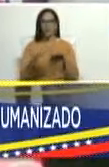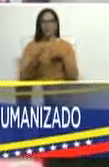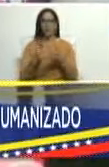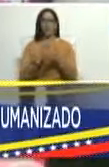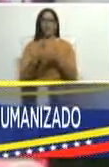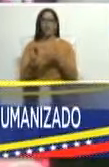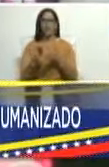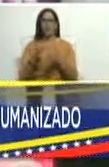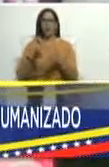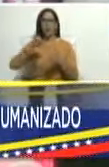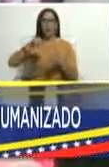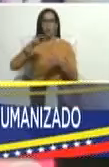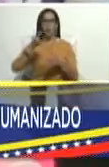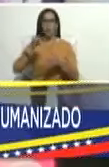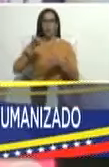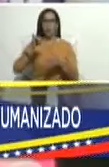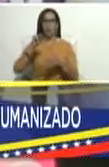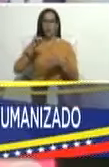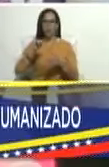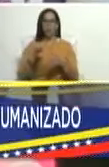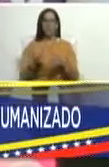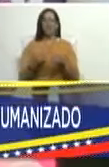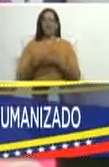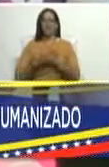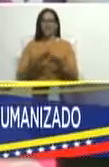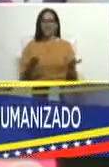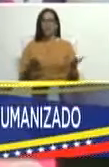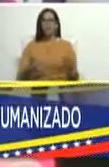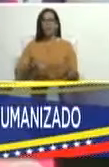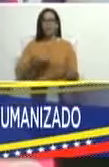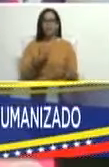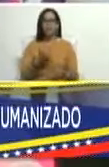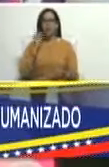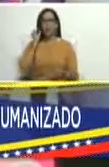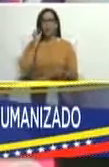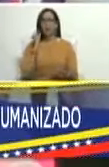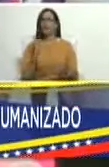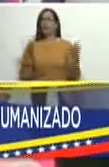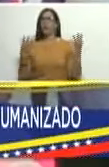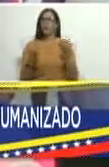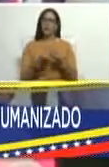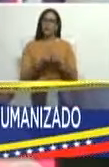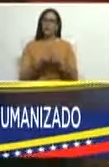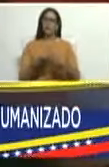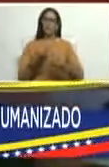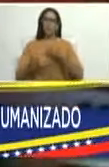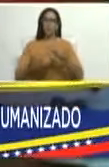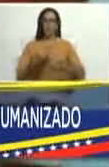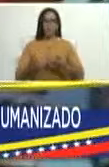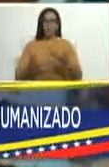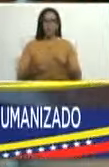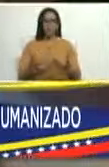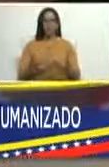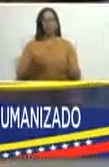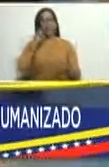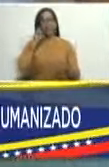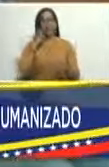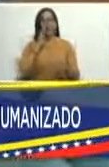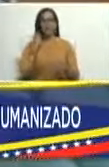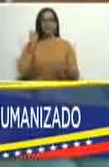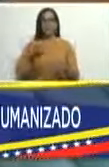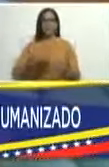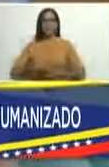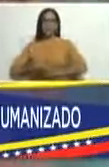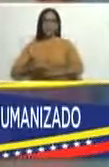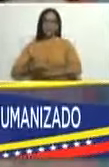fronterizo, Junín, dándole esa posibilidad a las mujeres de acompañarla en su proceso de gestación, pero también de